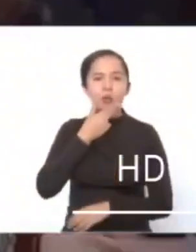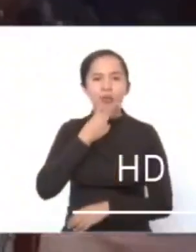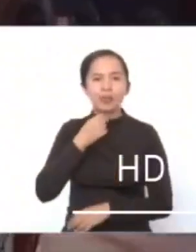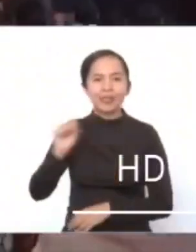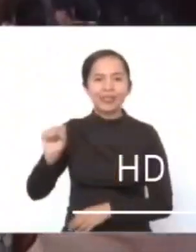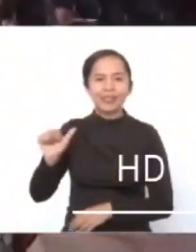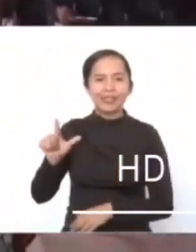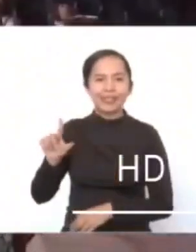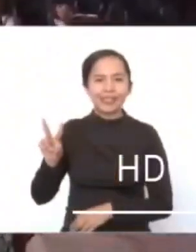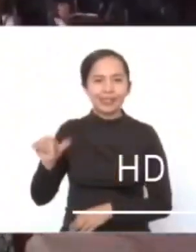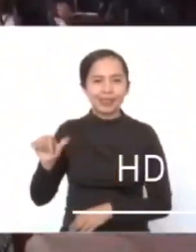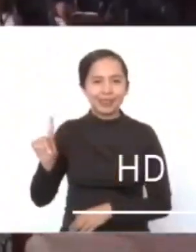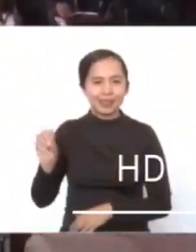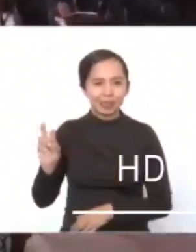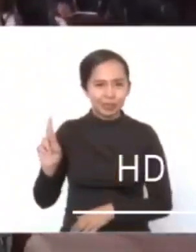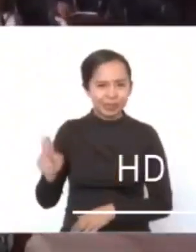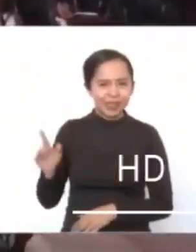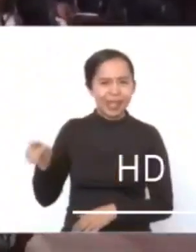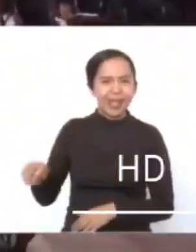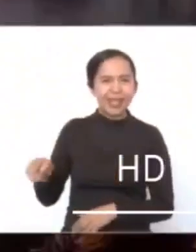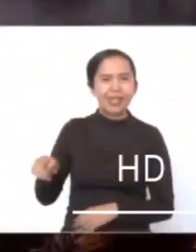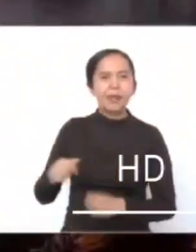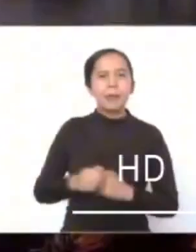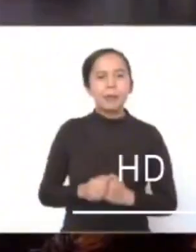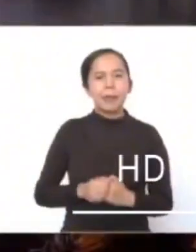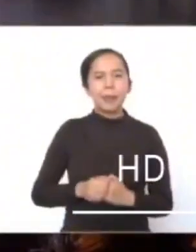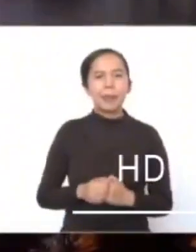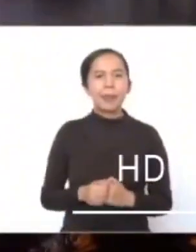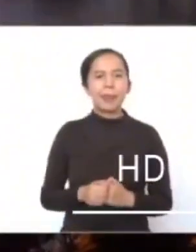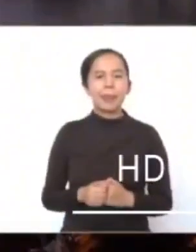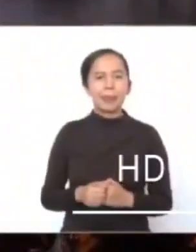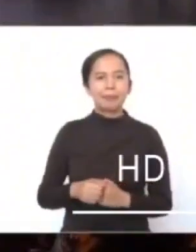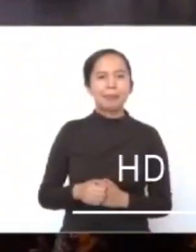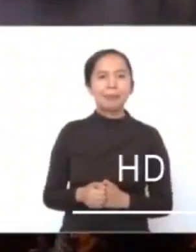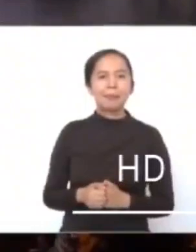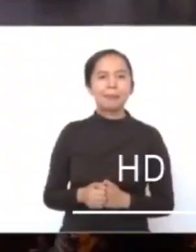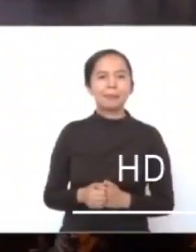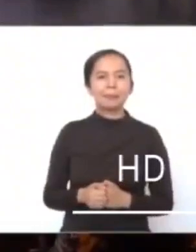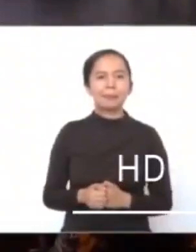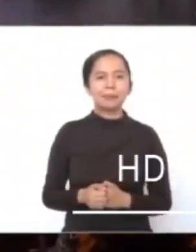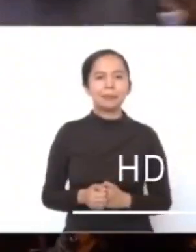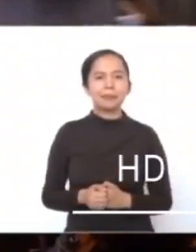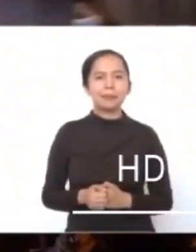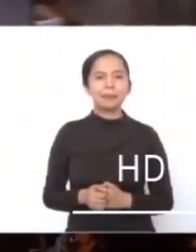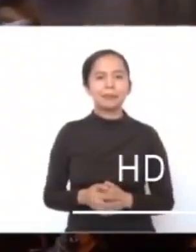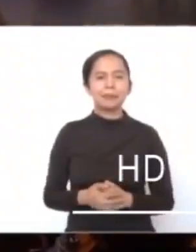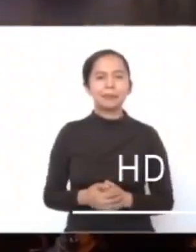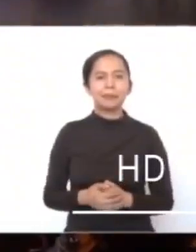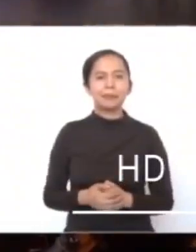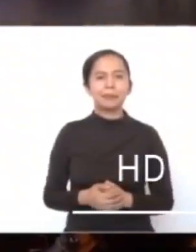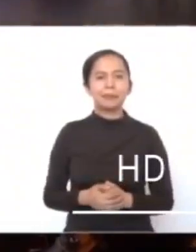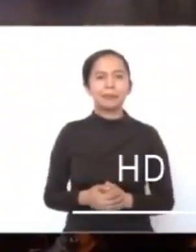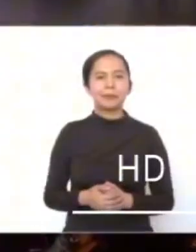Consejo Ciudadano para la Seguridad y Justicia de la Ciudad de México, doctor Salvador Guerrero Chiprés.